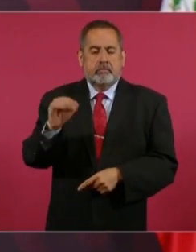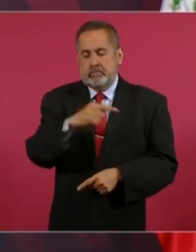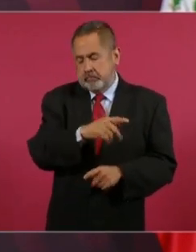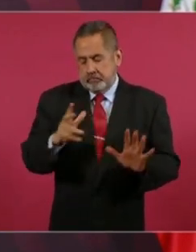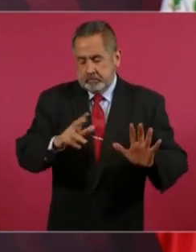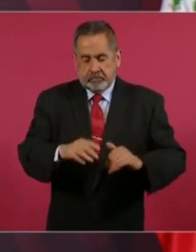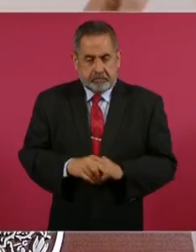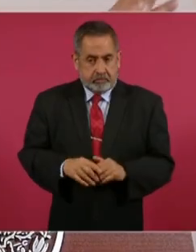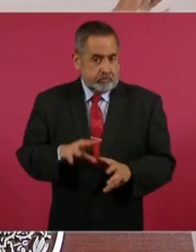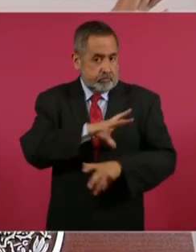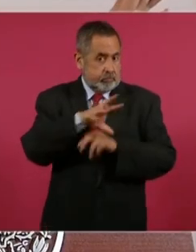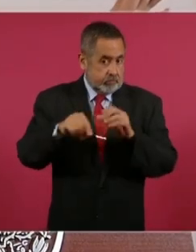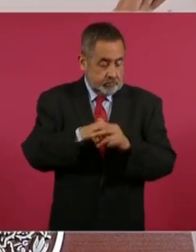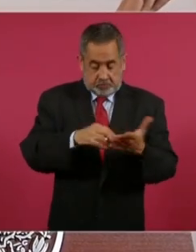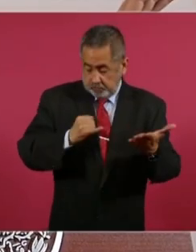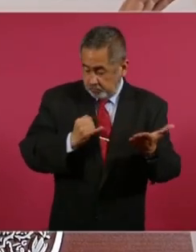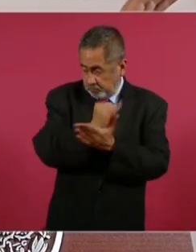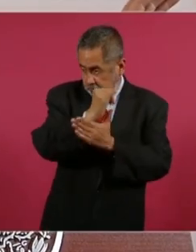¿Por entero?